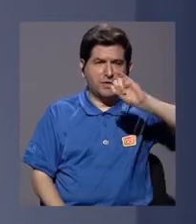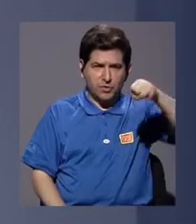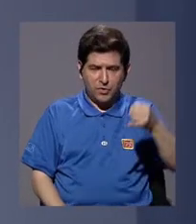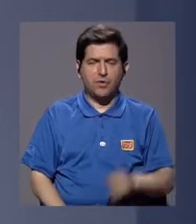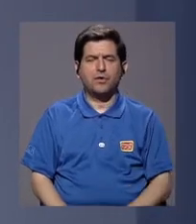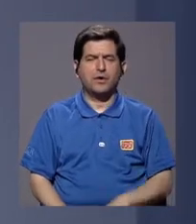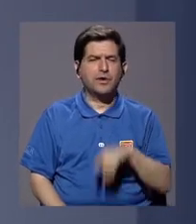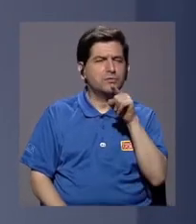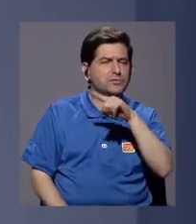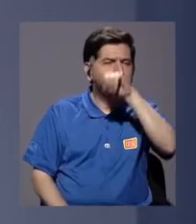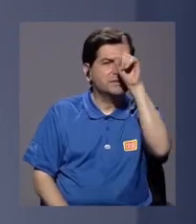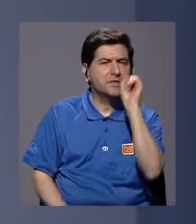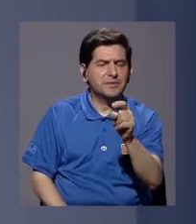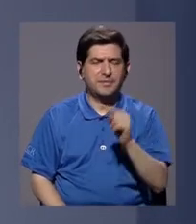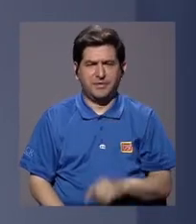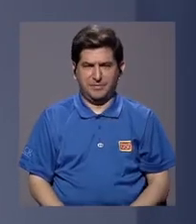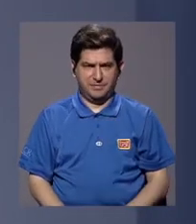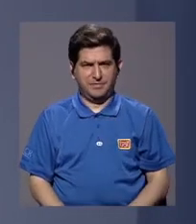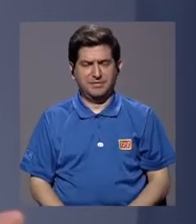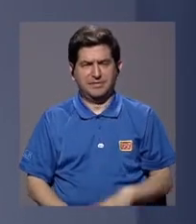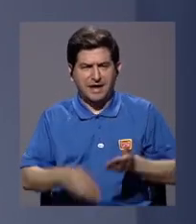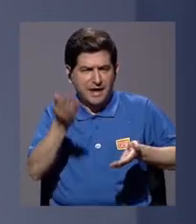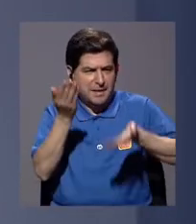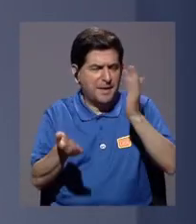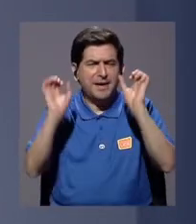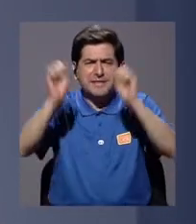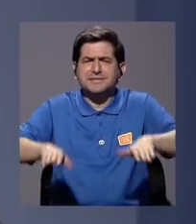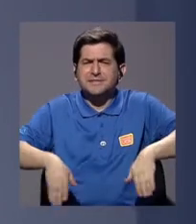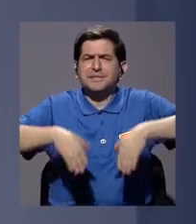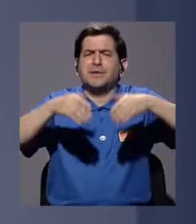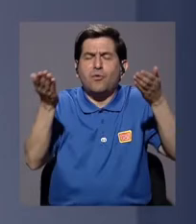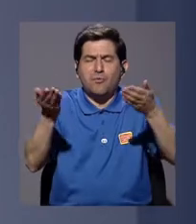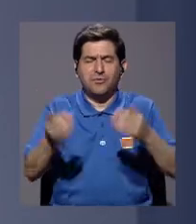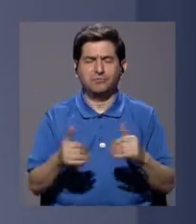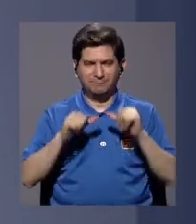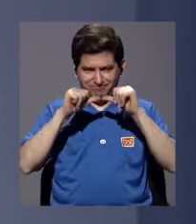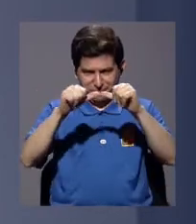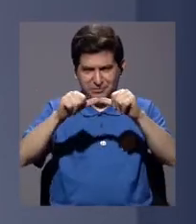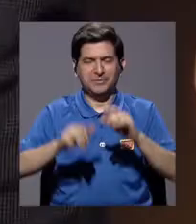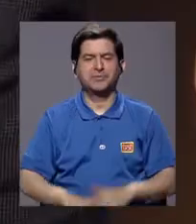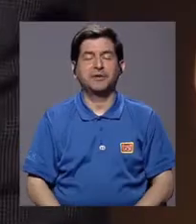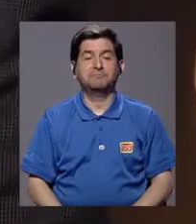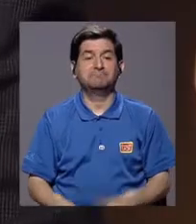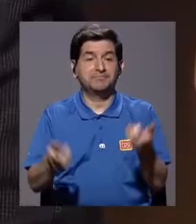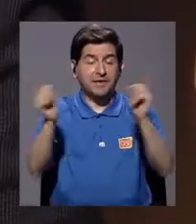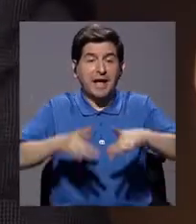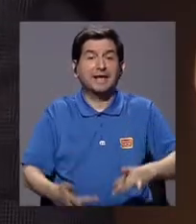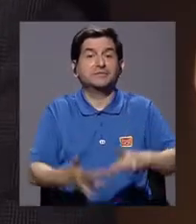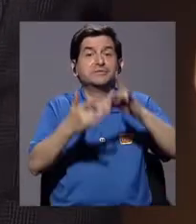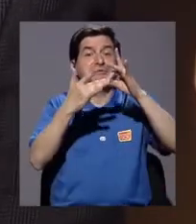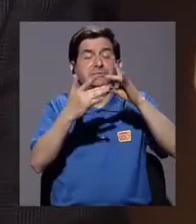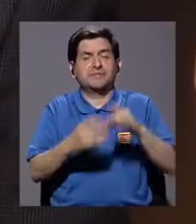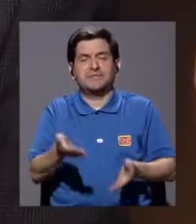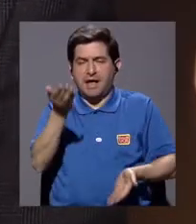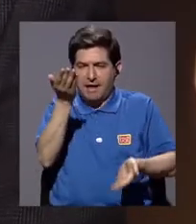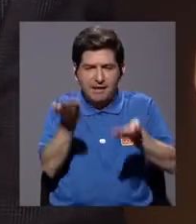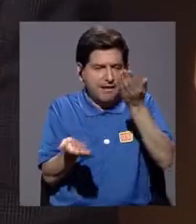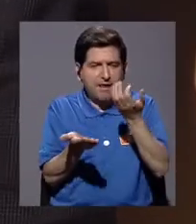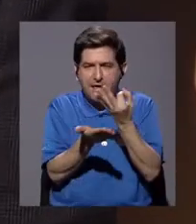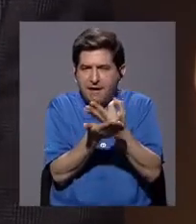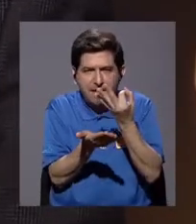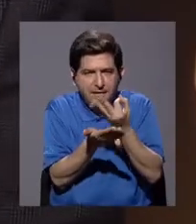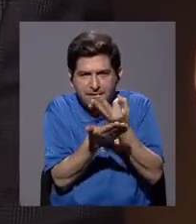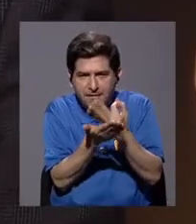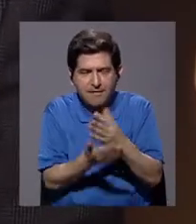usted estaba haciendo una consulta en el marco de cómo ese balance es posible. Le doy la palabra. Sí, hay casos especiales donde el equilibrio